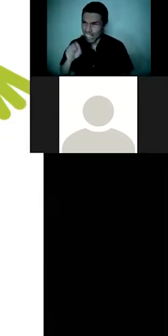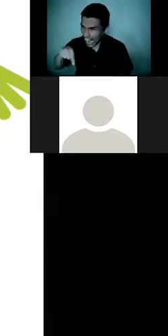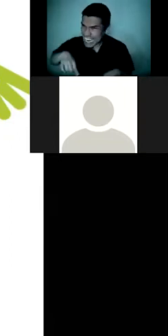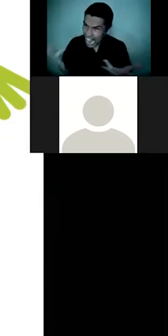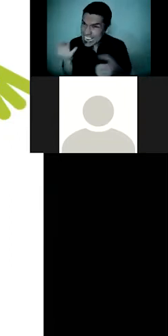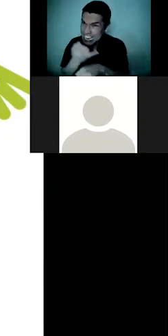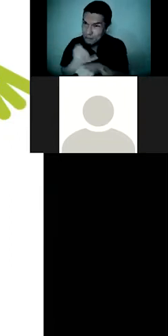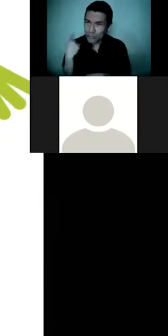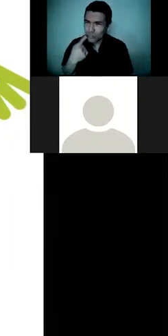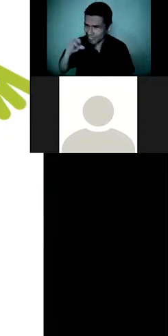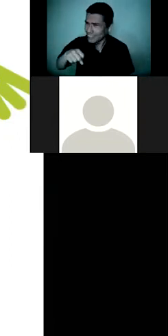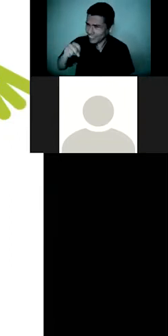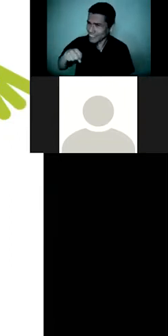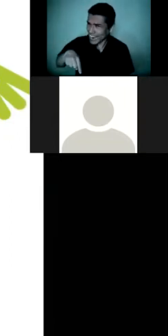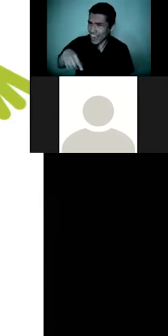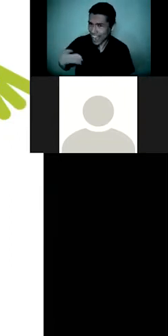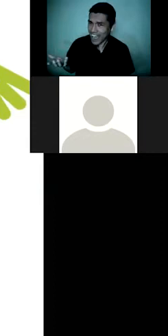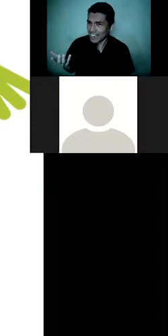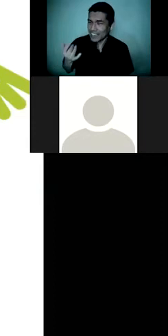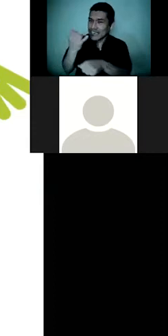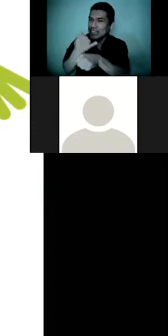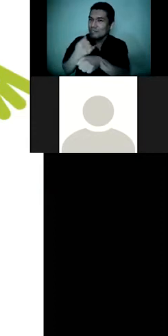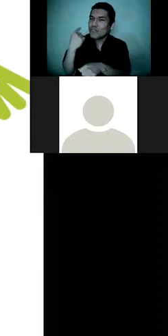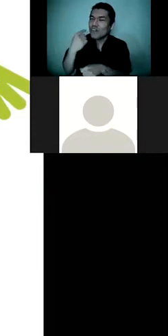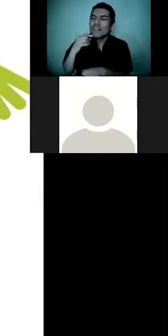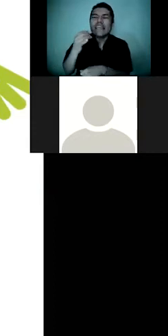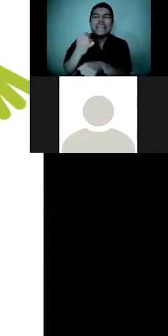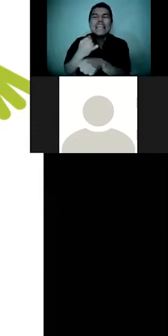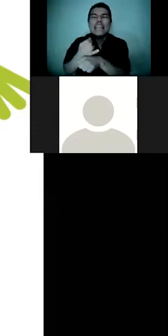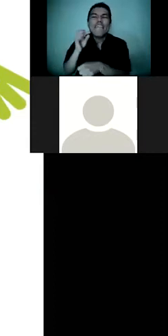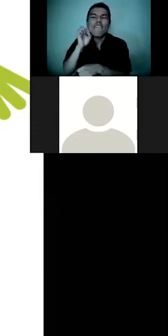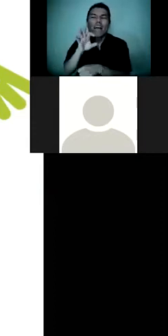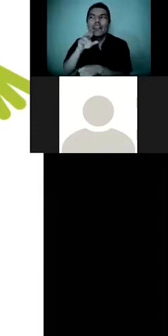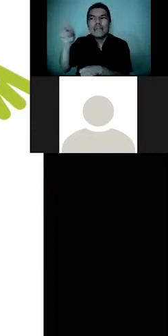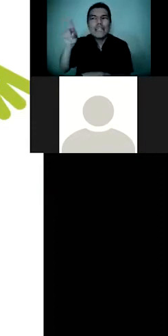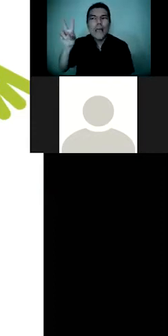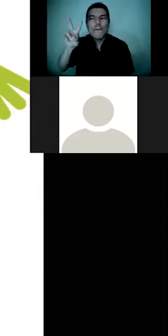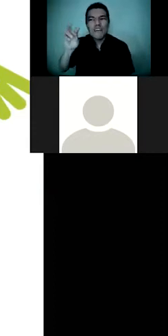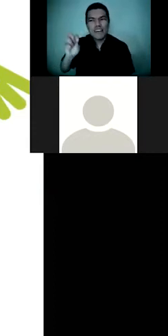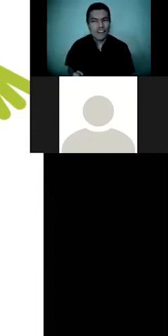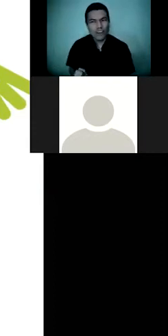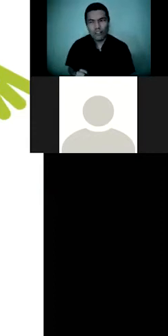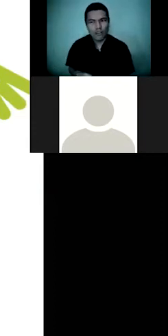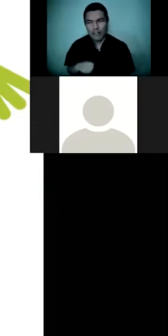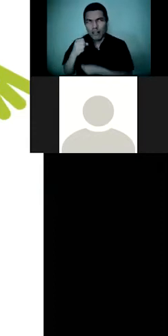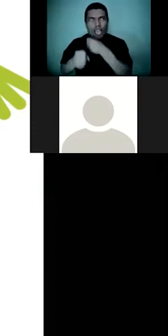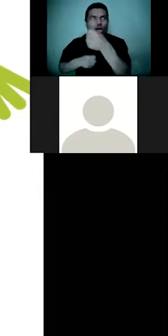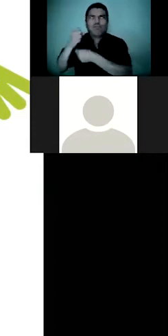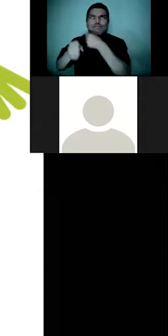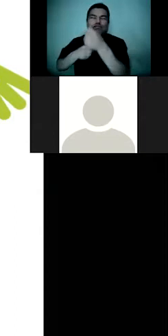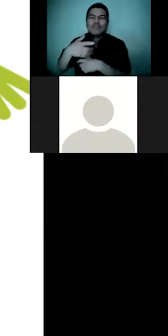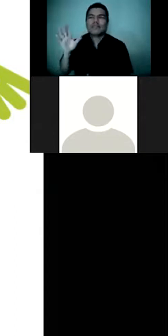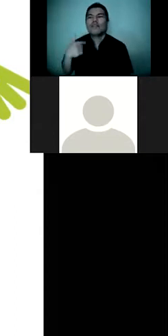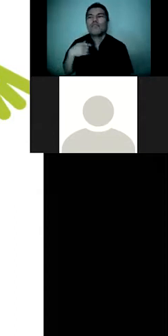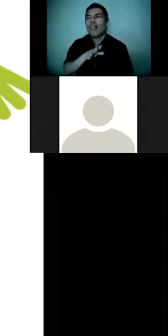hay FATA? La iglesia, sí, acá en Lima hay una iglesia para sordos, sí. La iglesia FATA que está en El